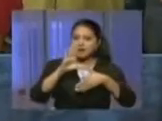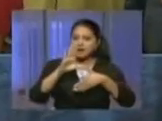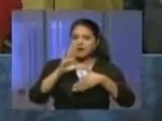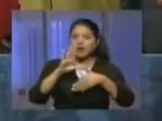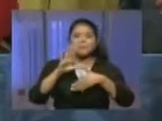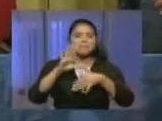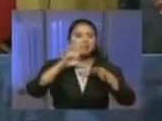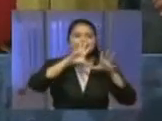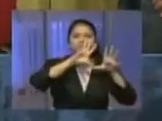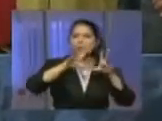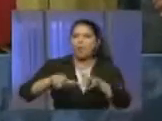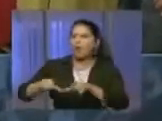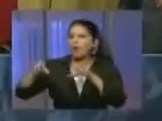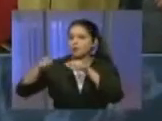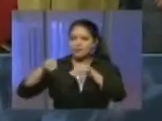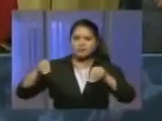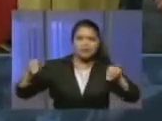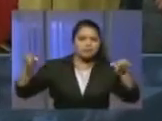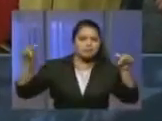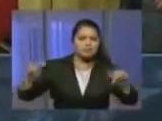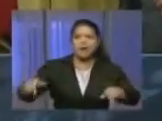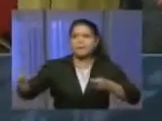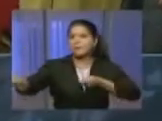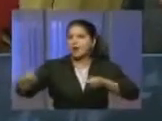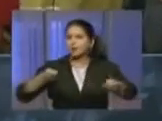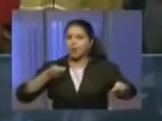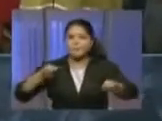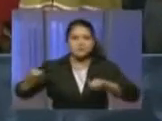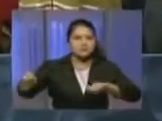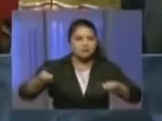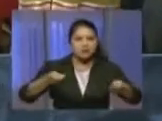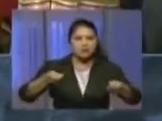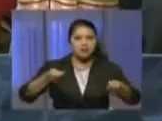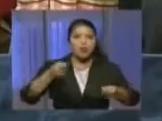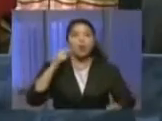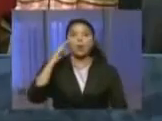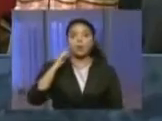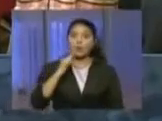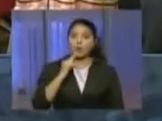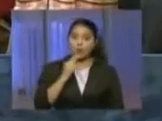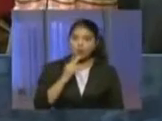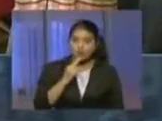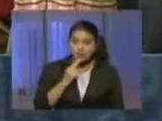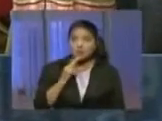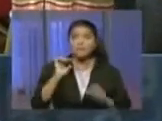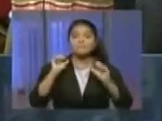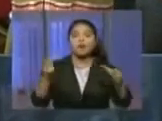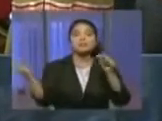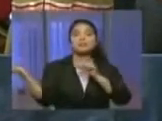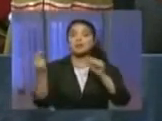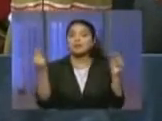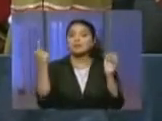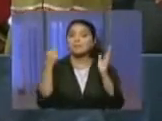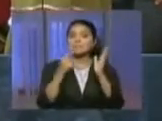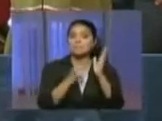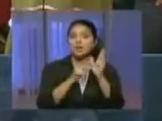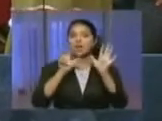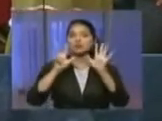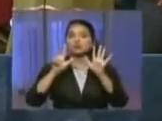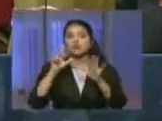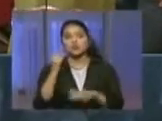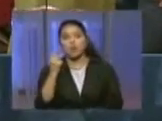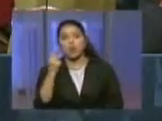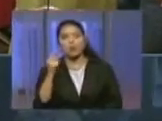saquear nuestras tierras para dominarnos por eso Bolívar cuando se dio el debate allá en 1811 y algunos